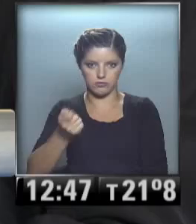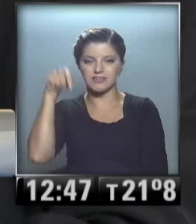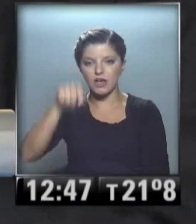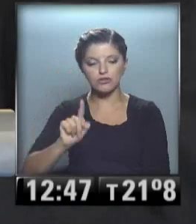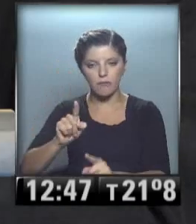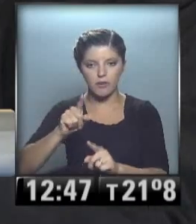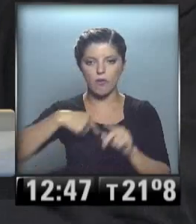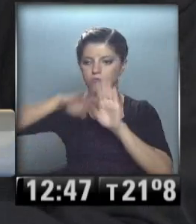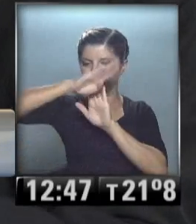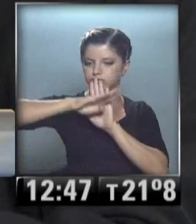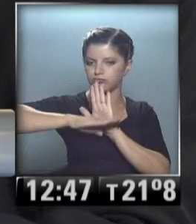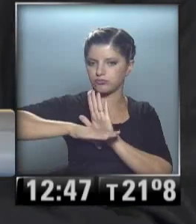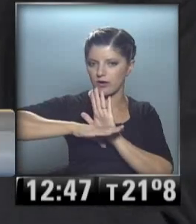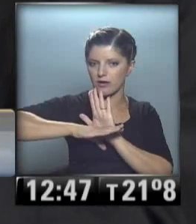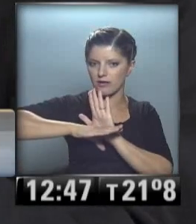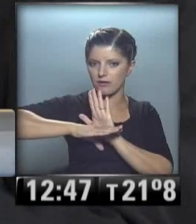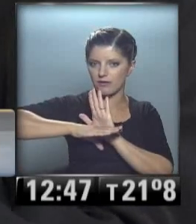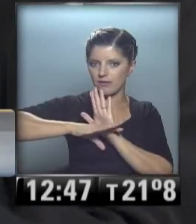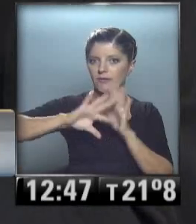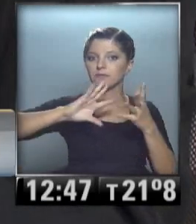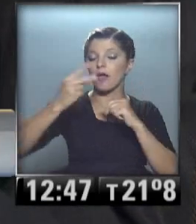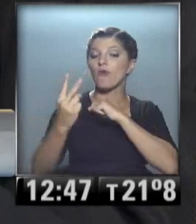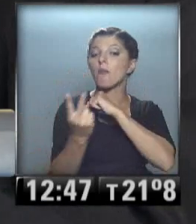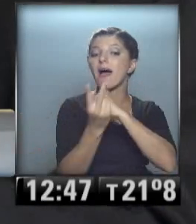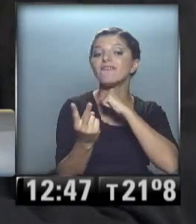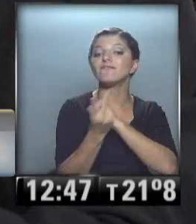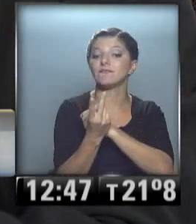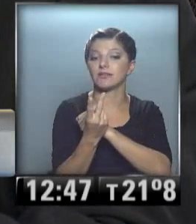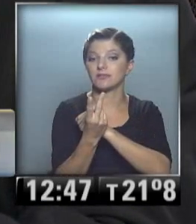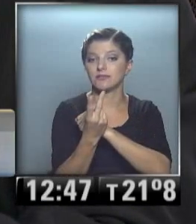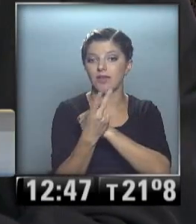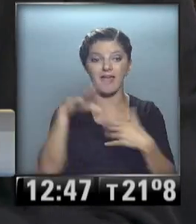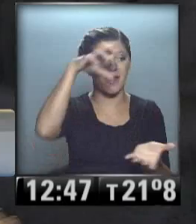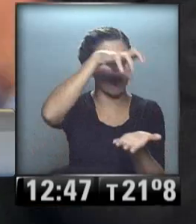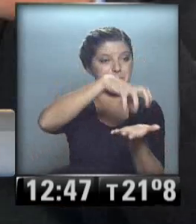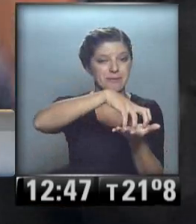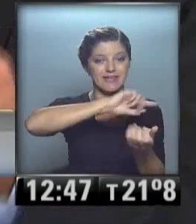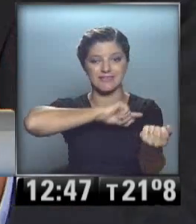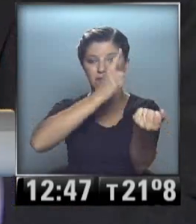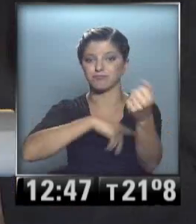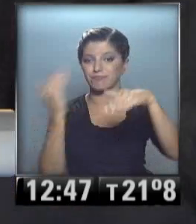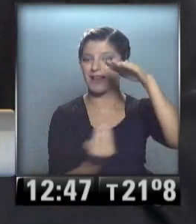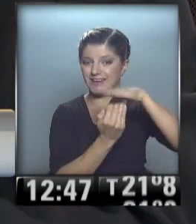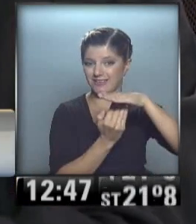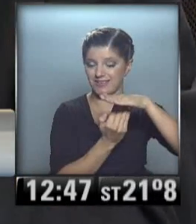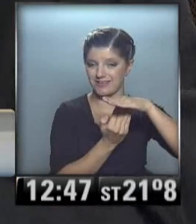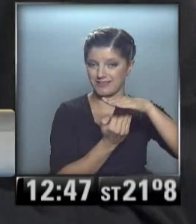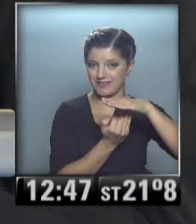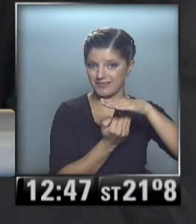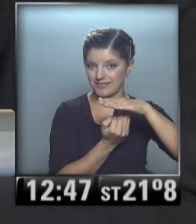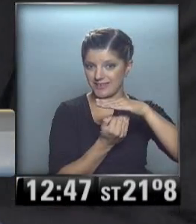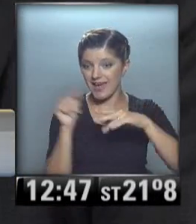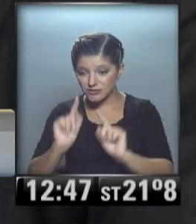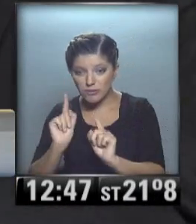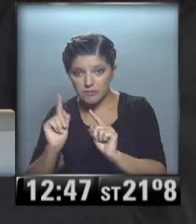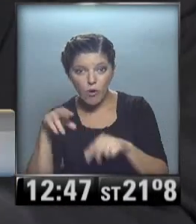defensa, inclusive la doctrina jurídica de defensa de los monopolios. En nombre del mercado se defendían los